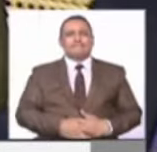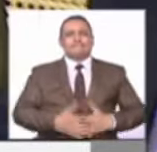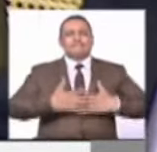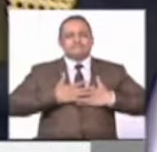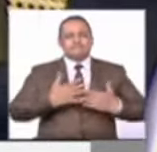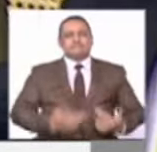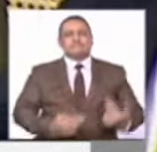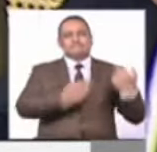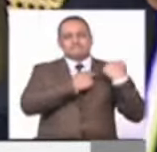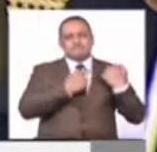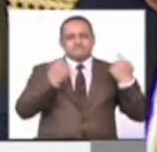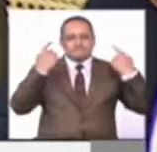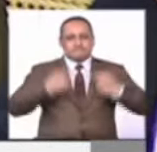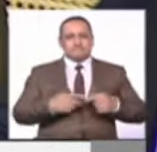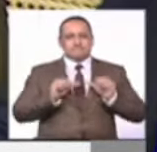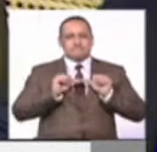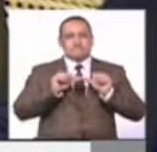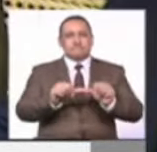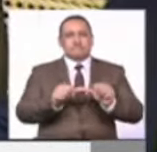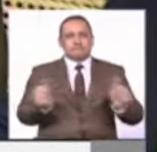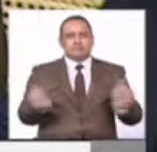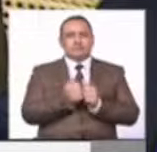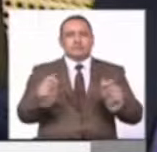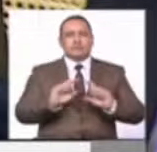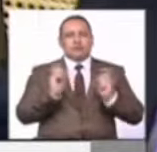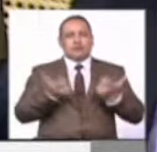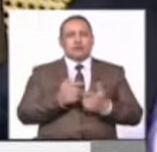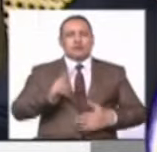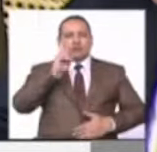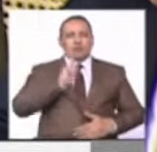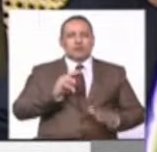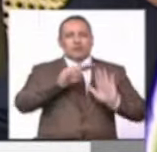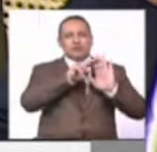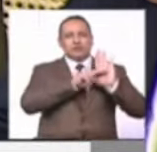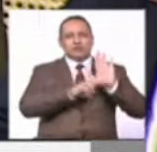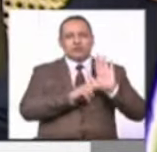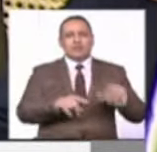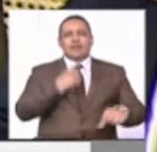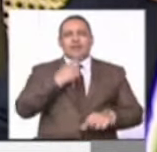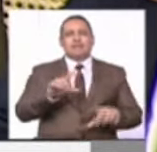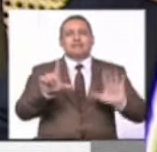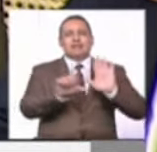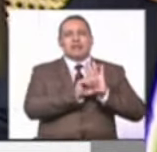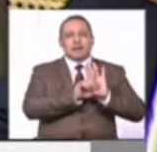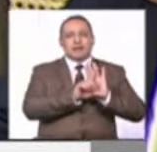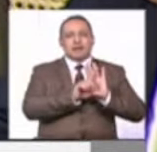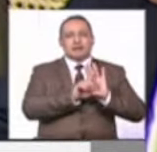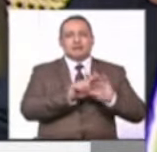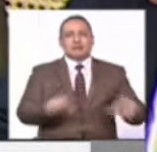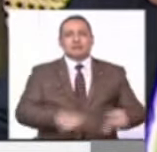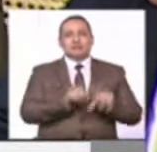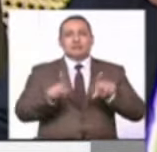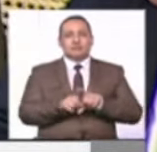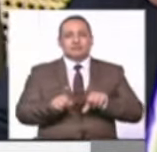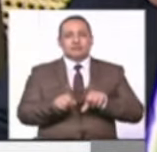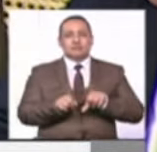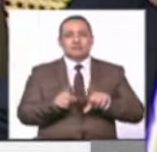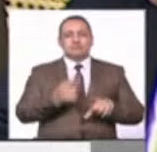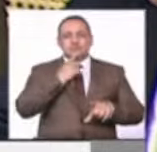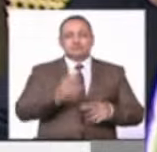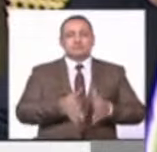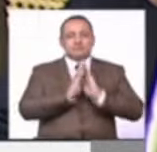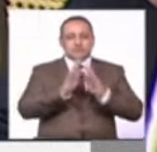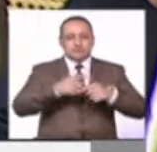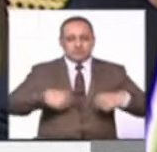nombramiento y mi permanencia en la junta no viola Norma alguna Es legal y yo les pido